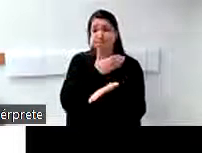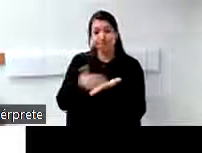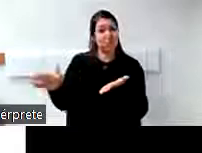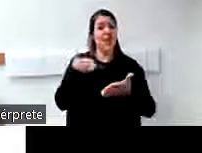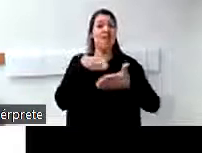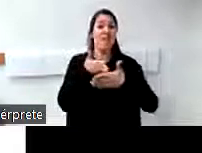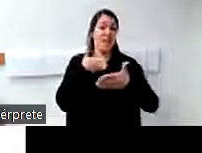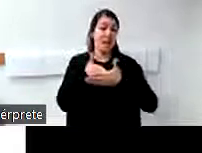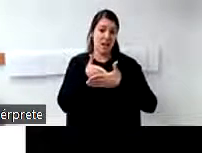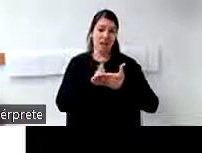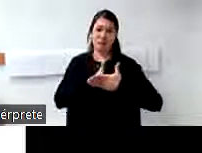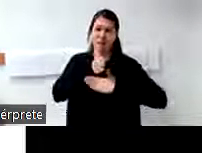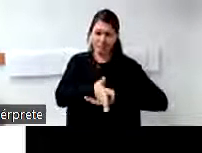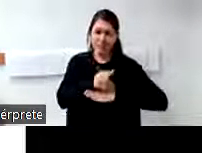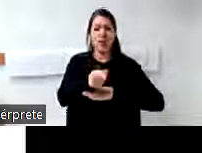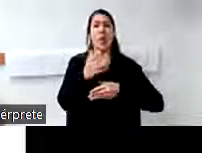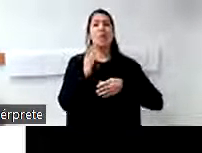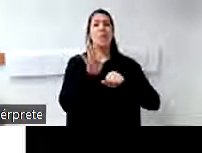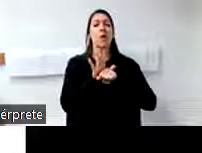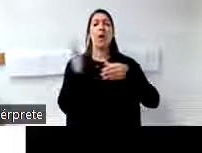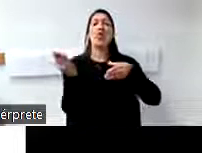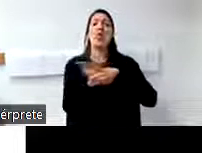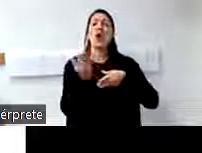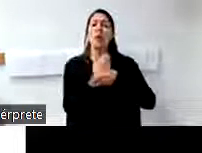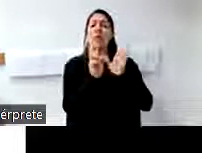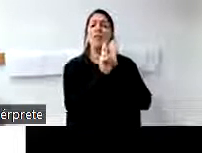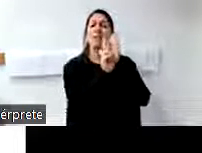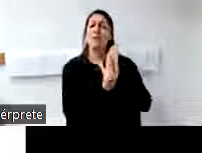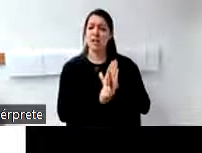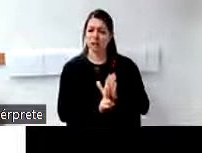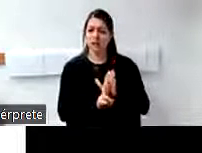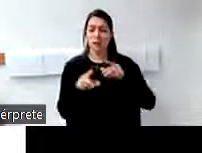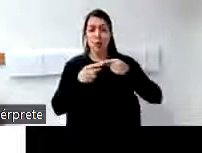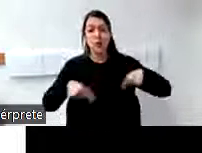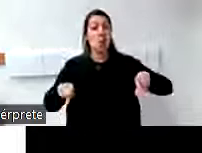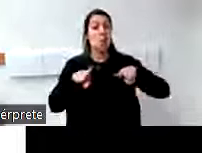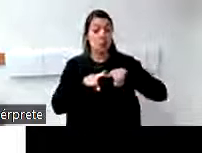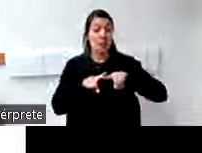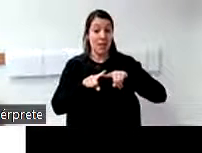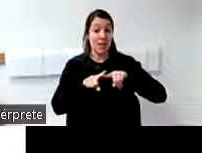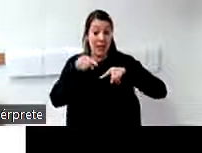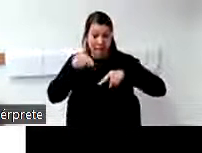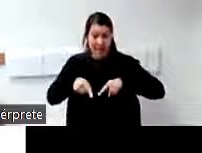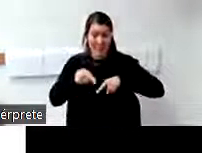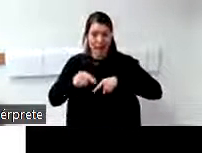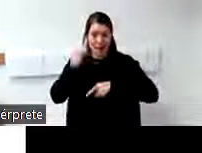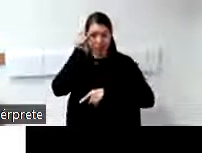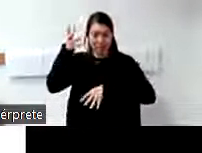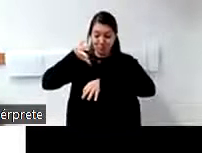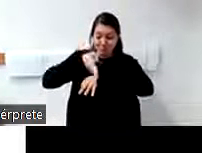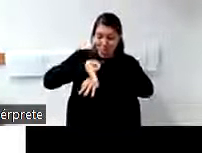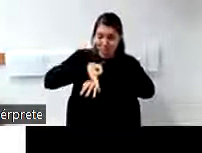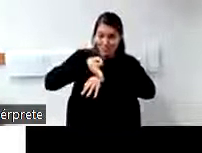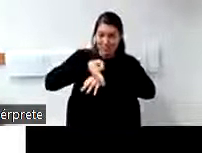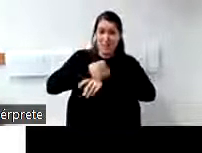el documento de referencia. Si ustedes tienen que replicar la capacitación esta al interno de las